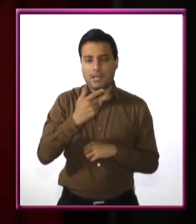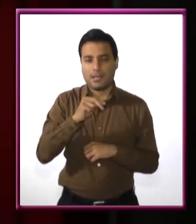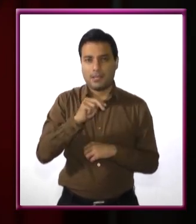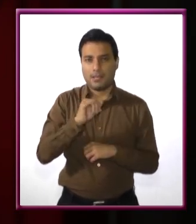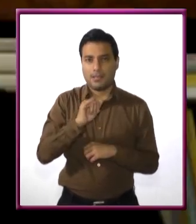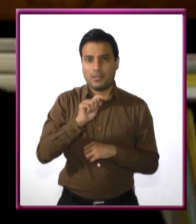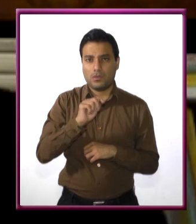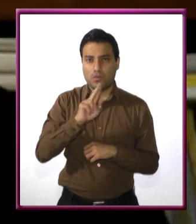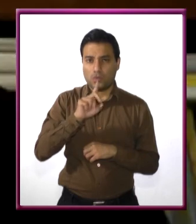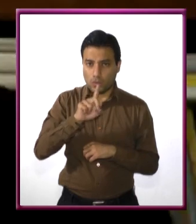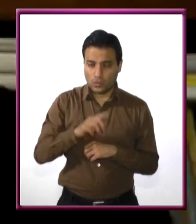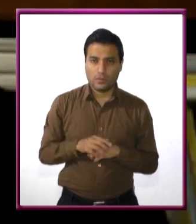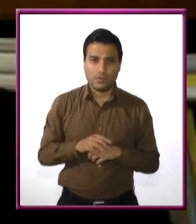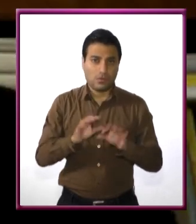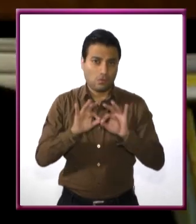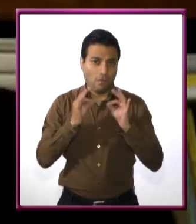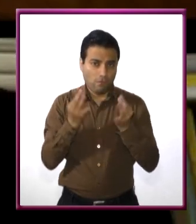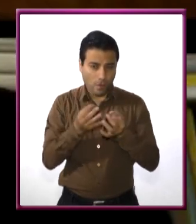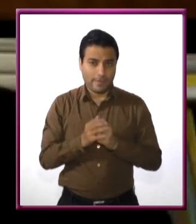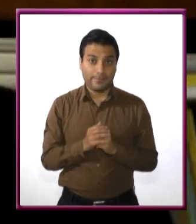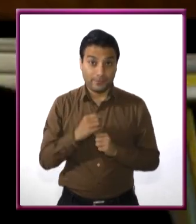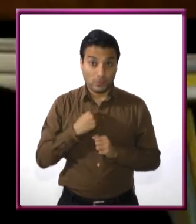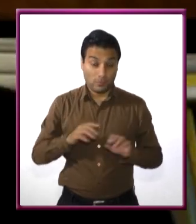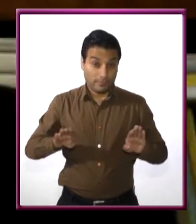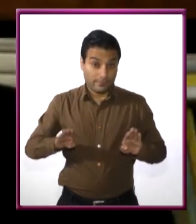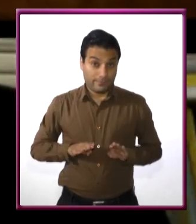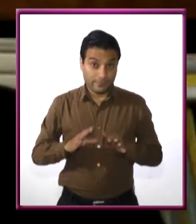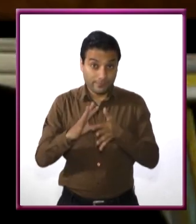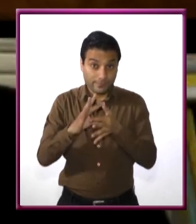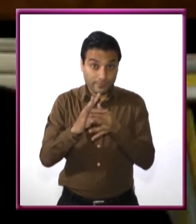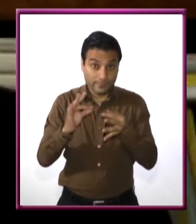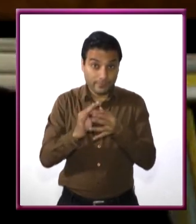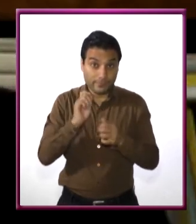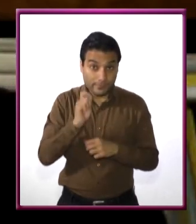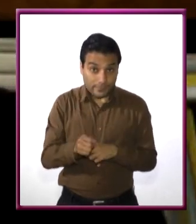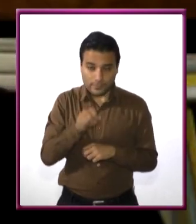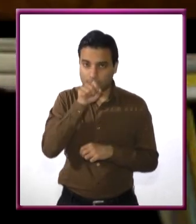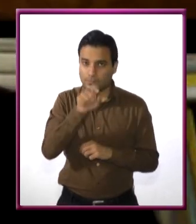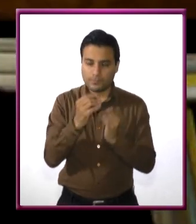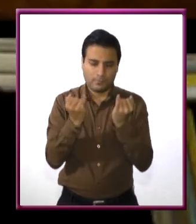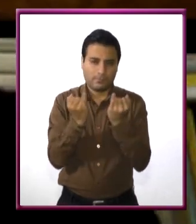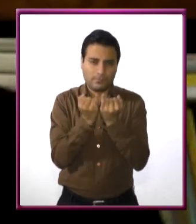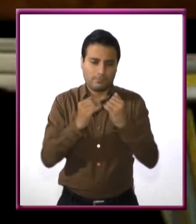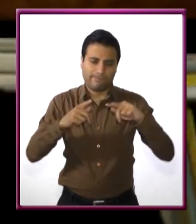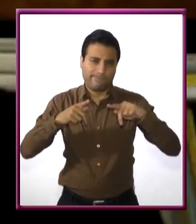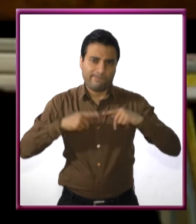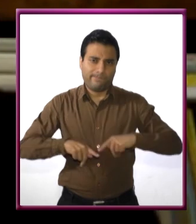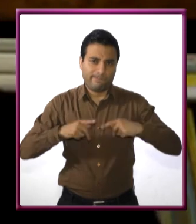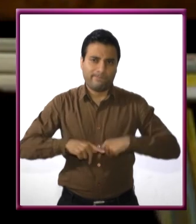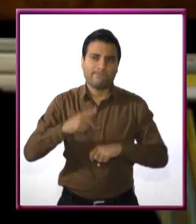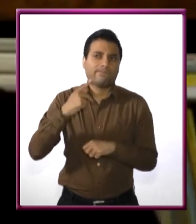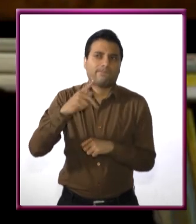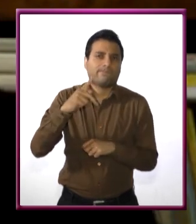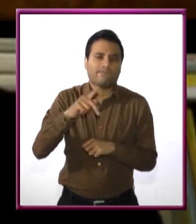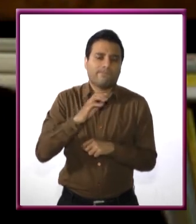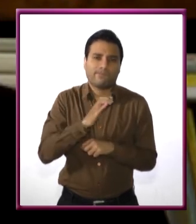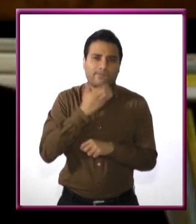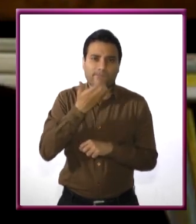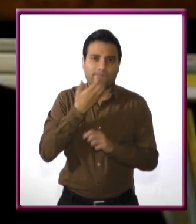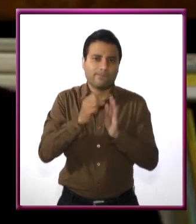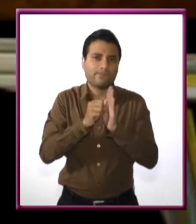y forma. Además de describirlos, las antiguas civilizaciones usaron algunas notaciones especiales